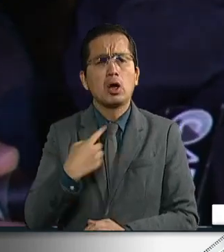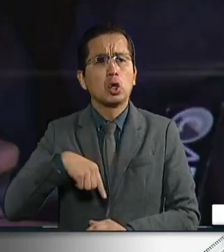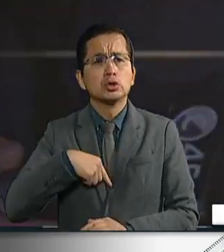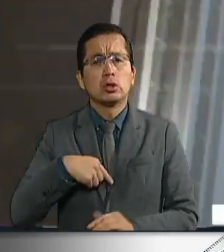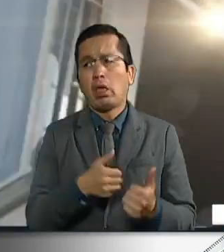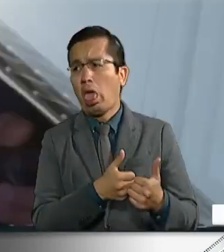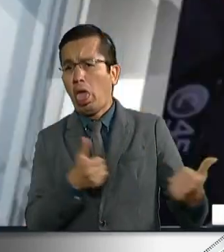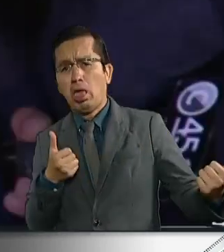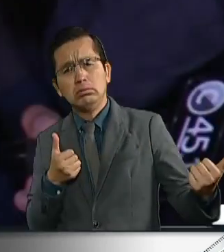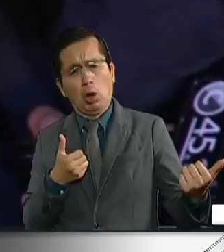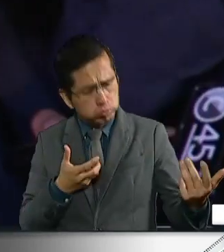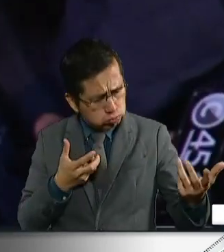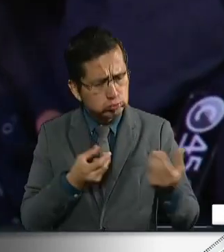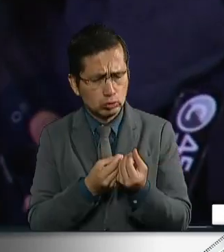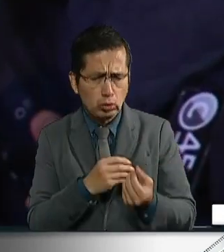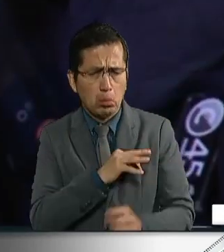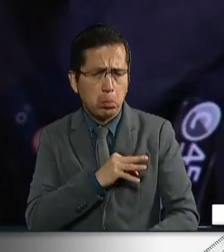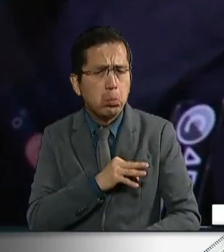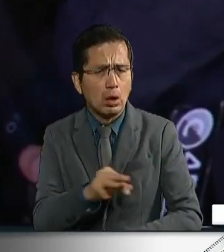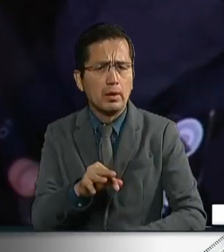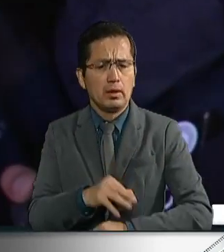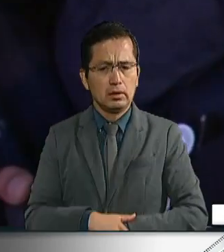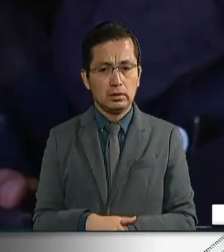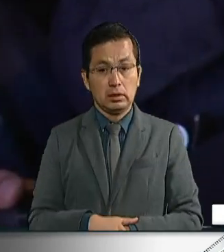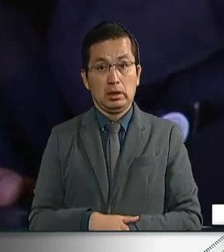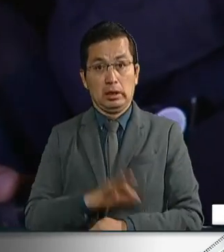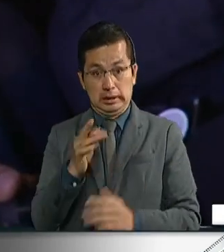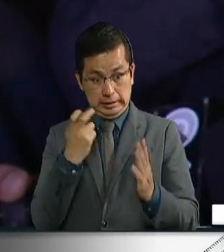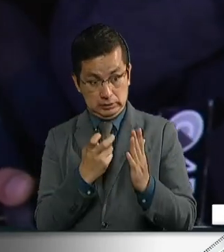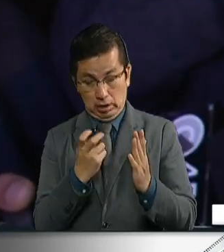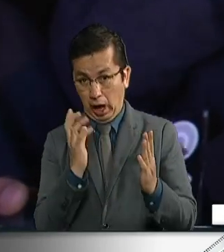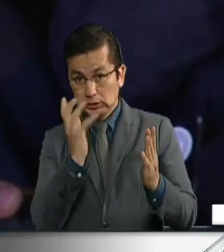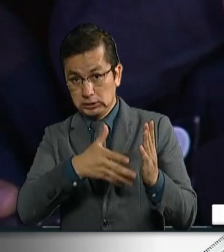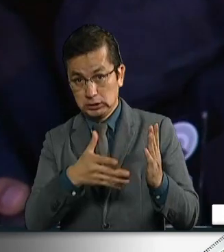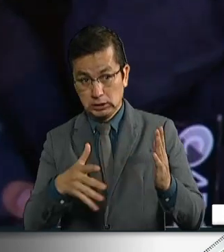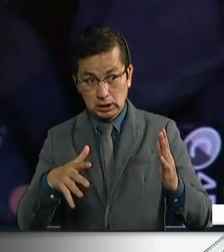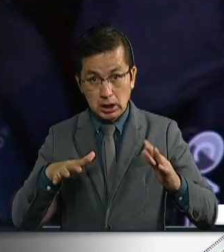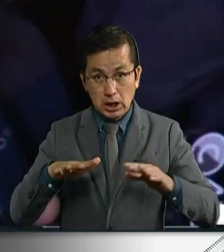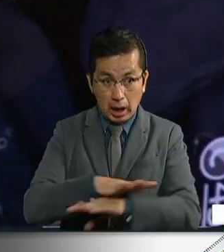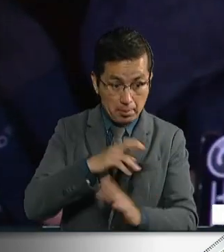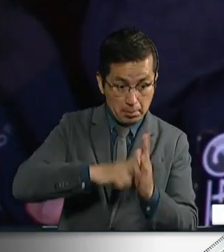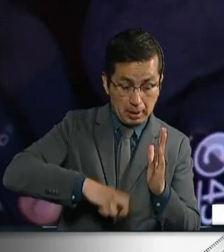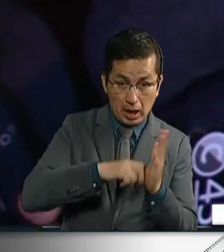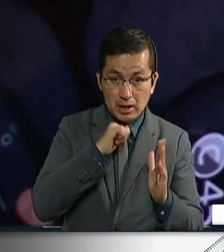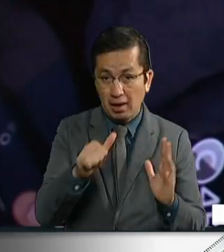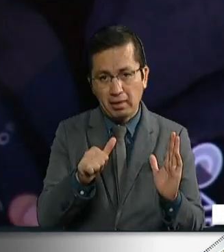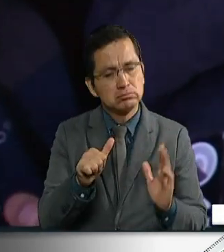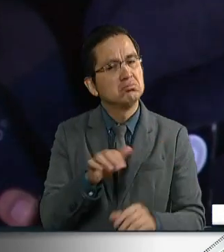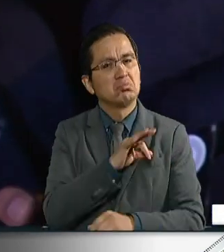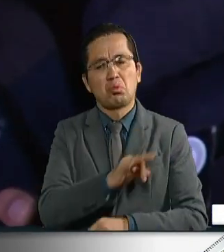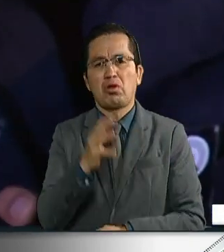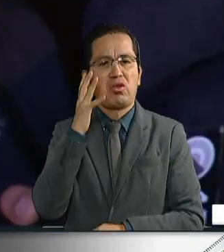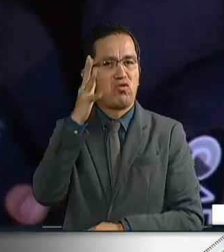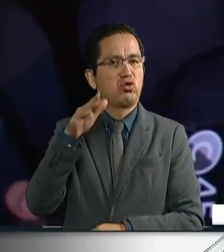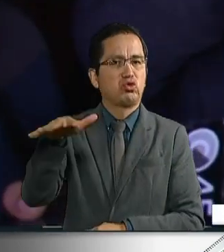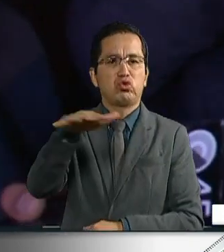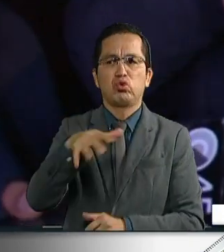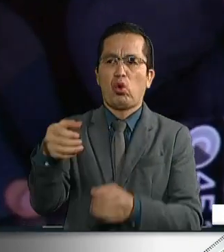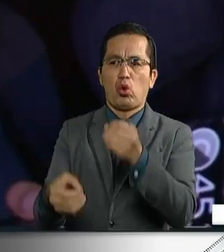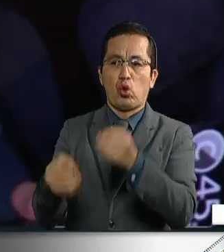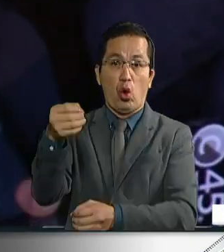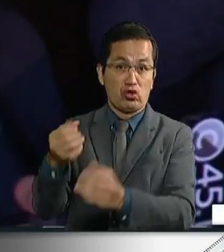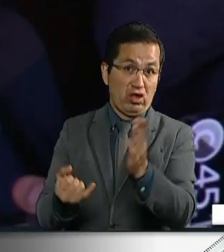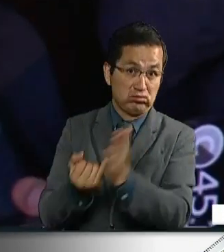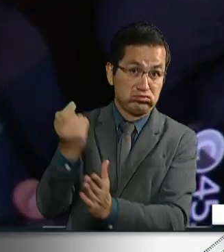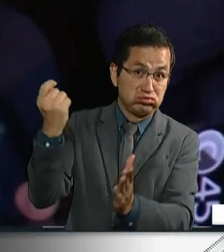aislados. Es que si no corregimos, damos elementos a la Corte para que pueda